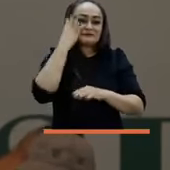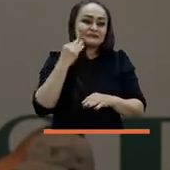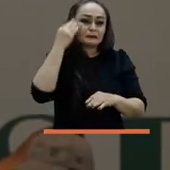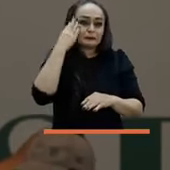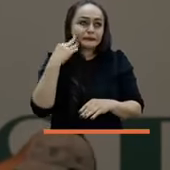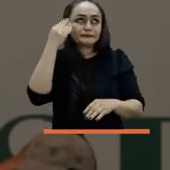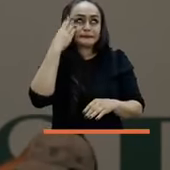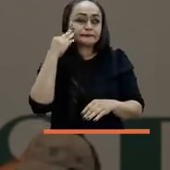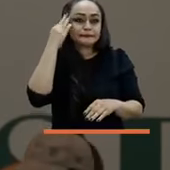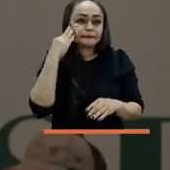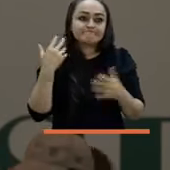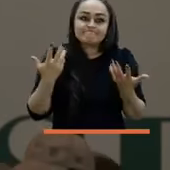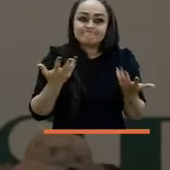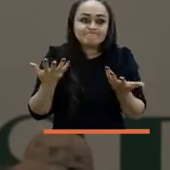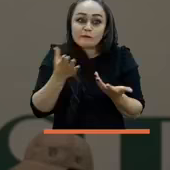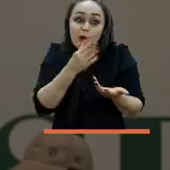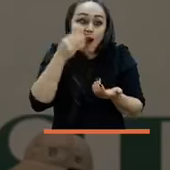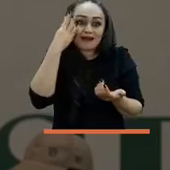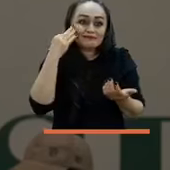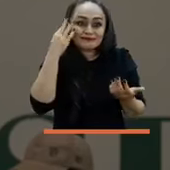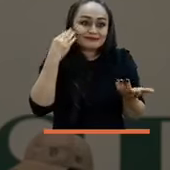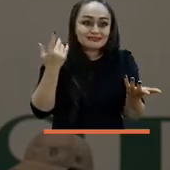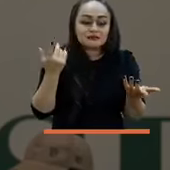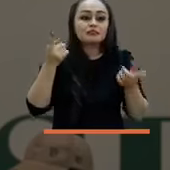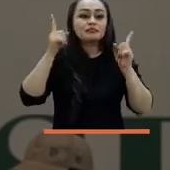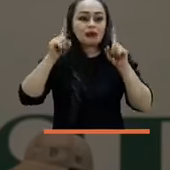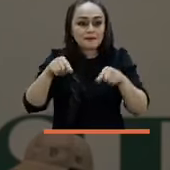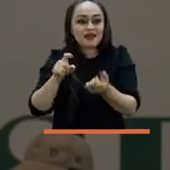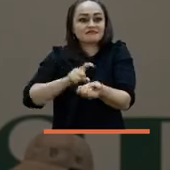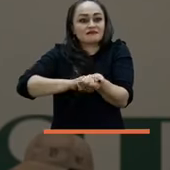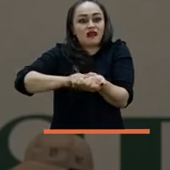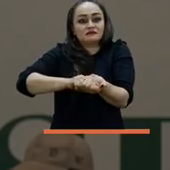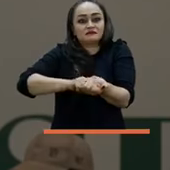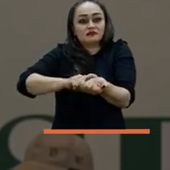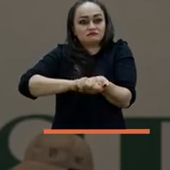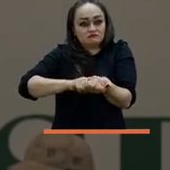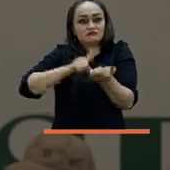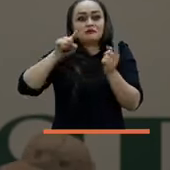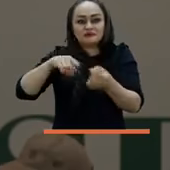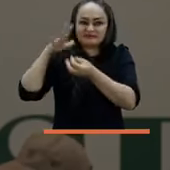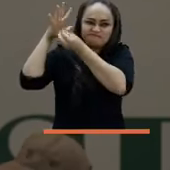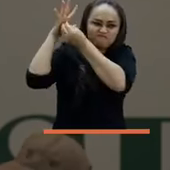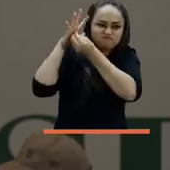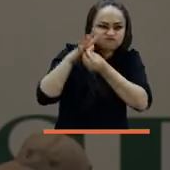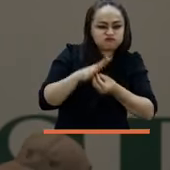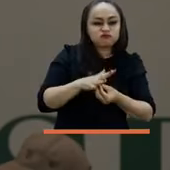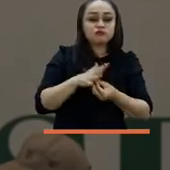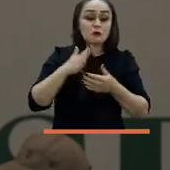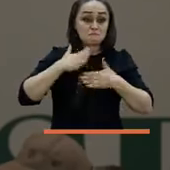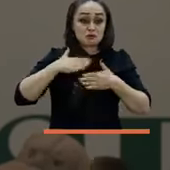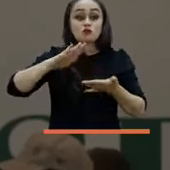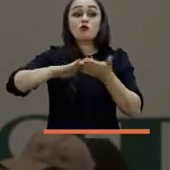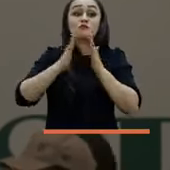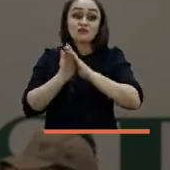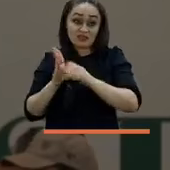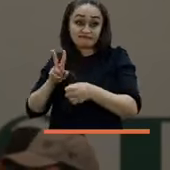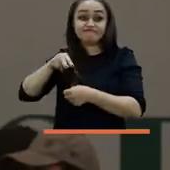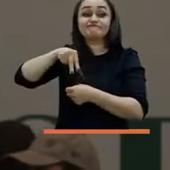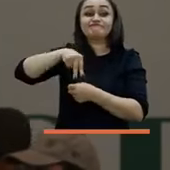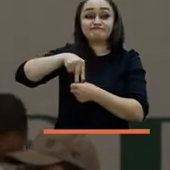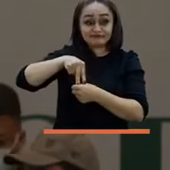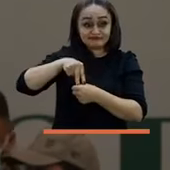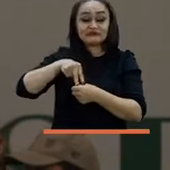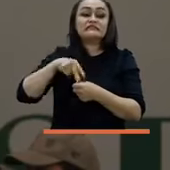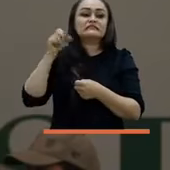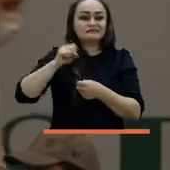estigmatización y la discriminación racial no solamente puedo decirlo desde mi comunidad indígena sino también desde un